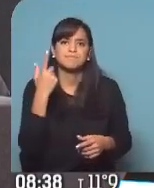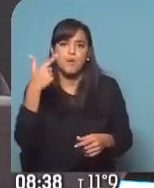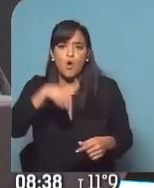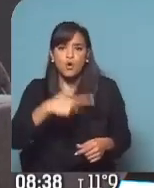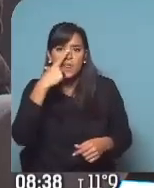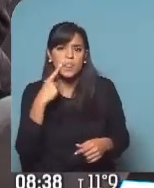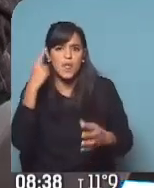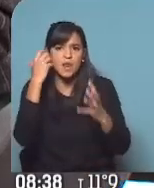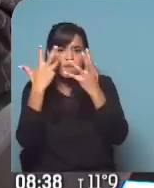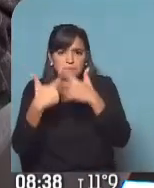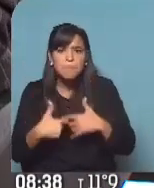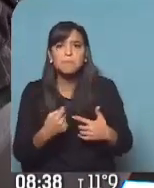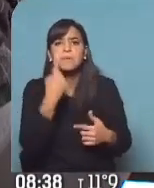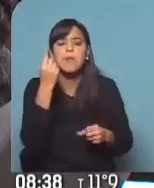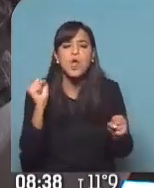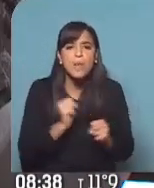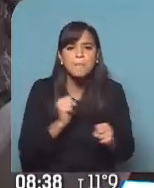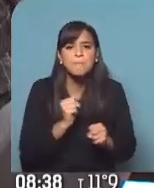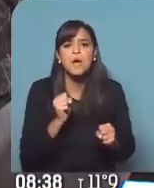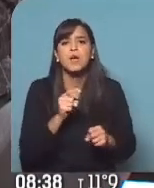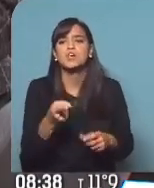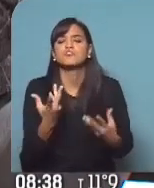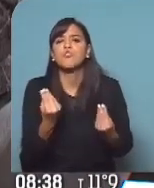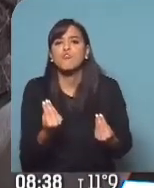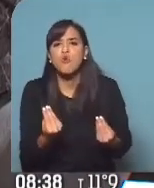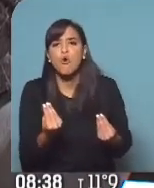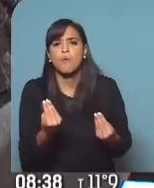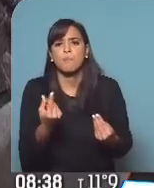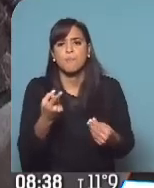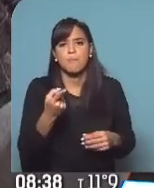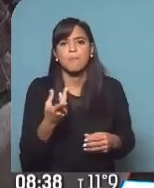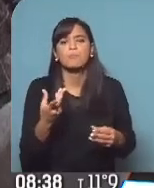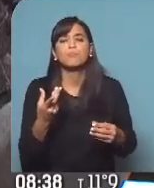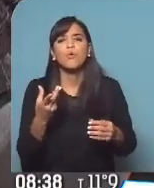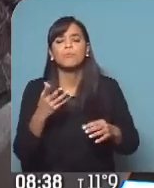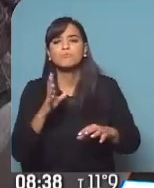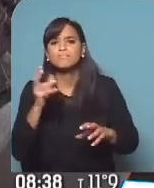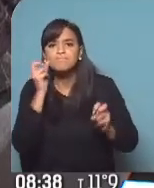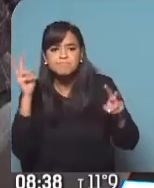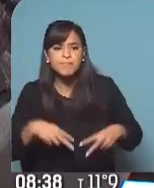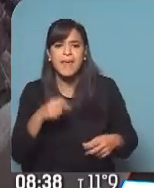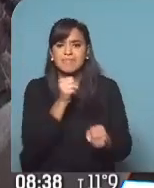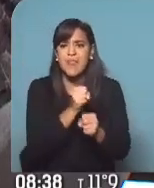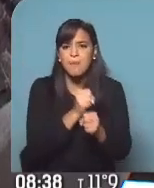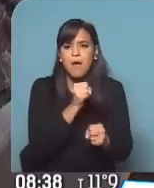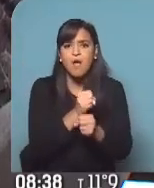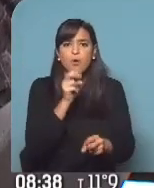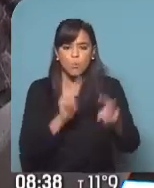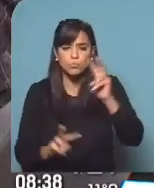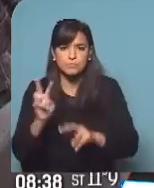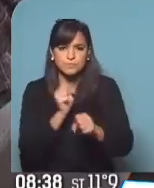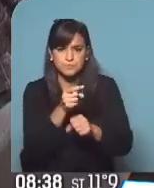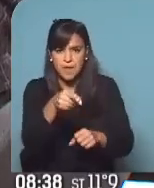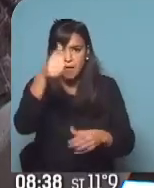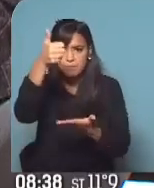cada 1º de mayo donde estábamos donde nos encuentra en el mundo laboral qué perspectivas hay para los trabajadores y los que están buscando trabajo está con